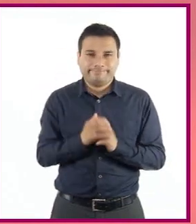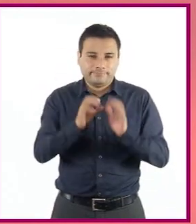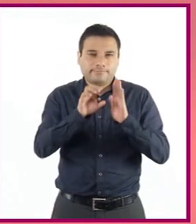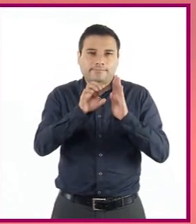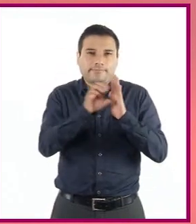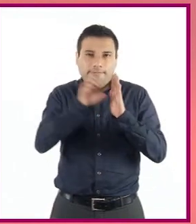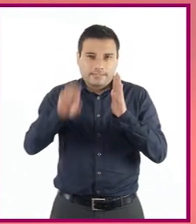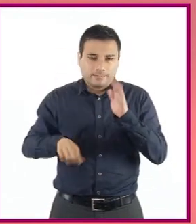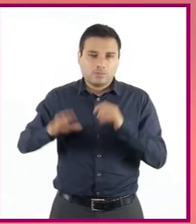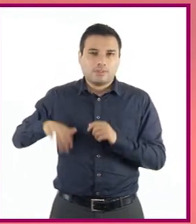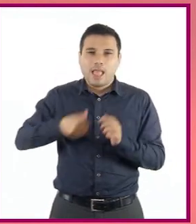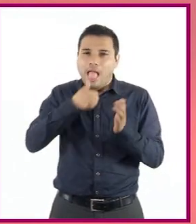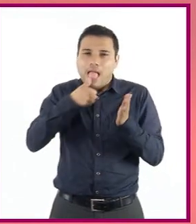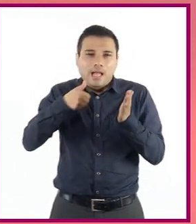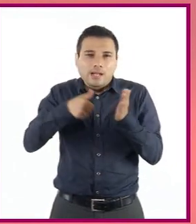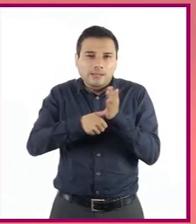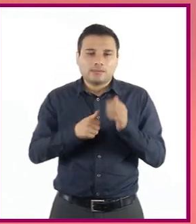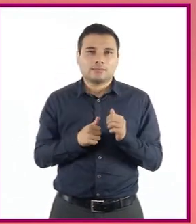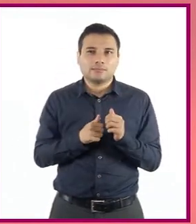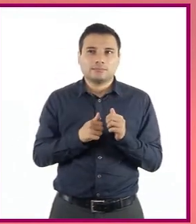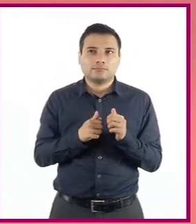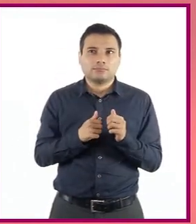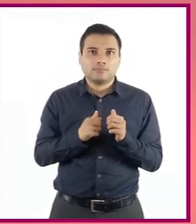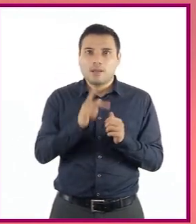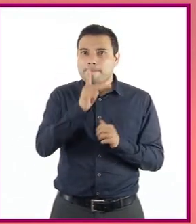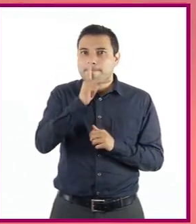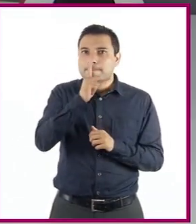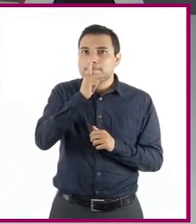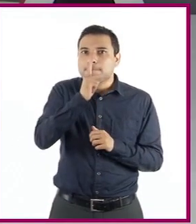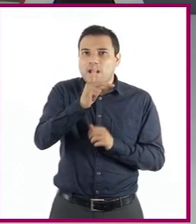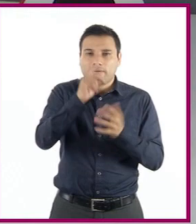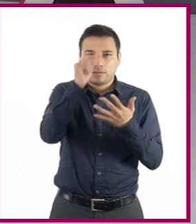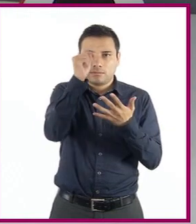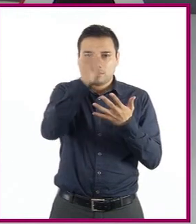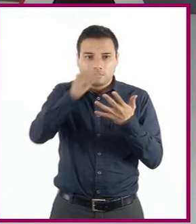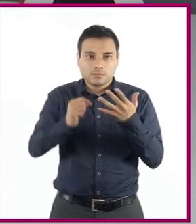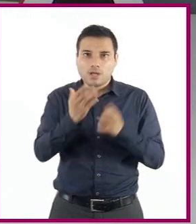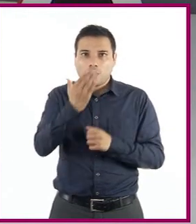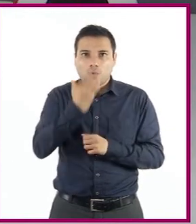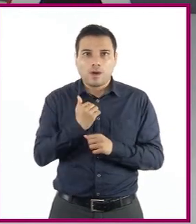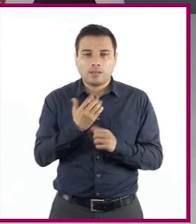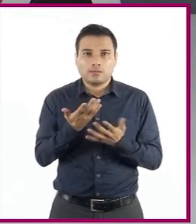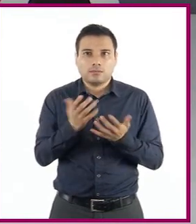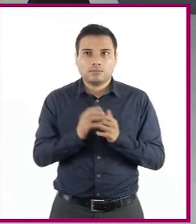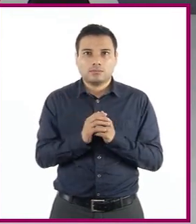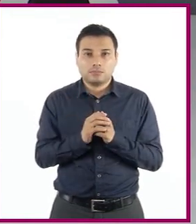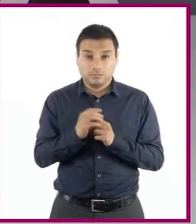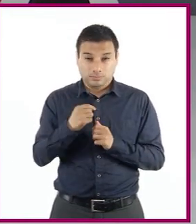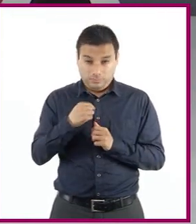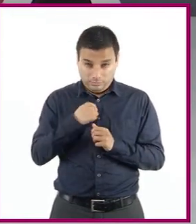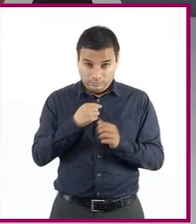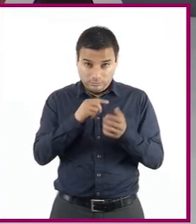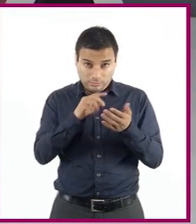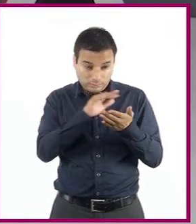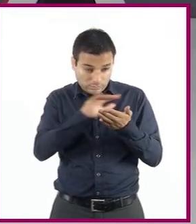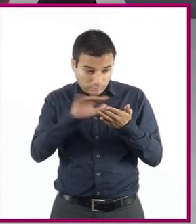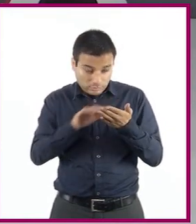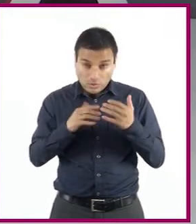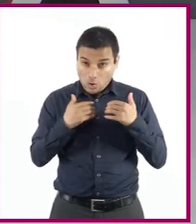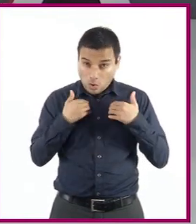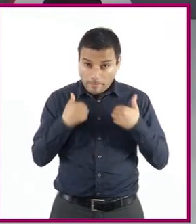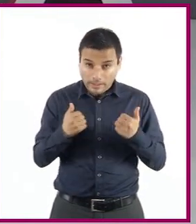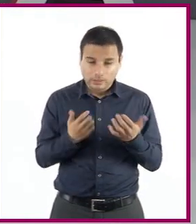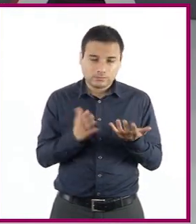carta anterior no contara con estos recursos lingüísticos. Obviamente, el mensaje no llegaría claro hacia